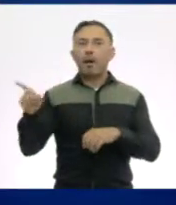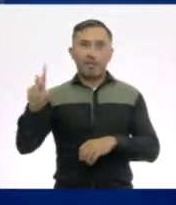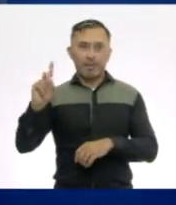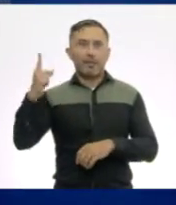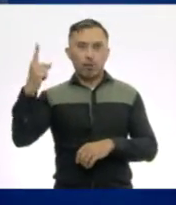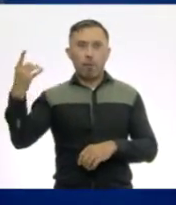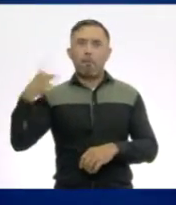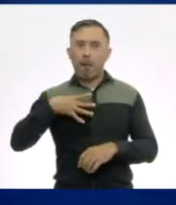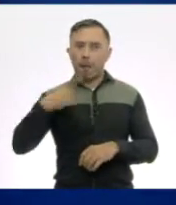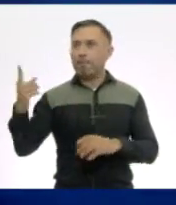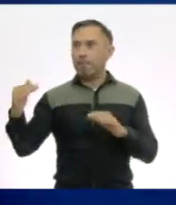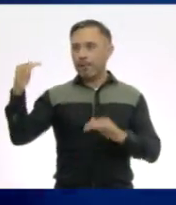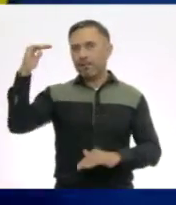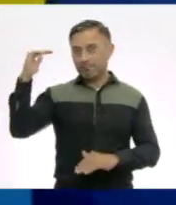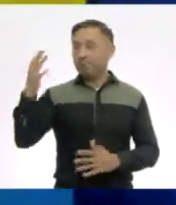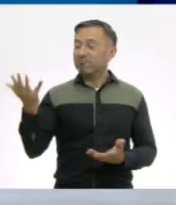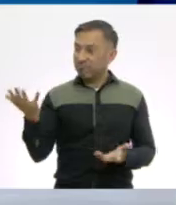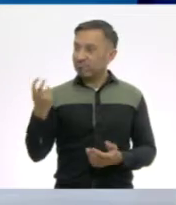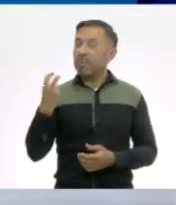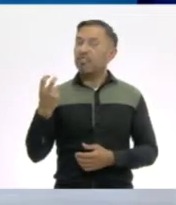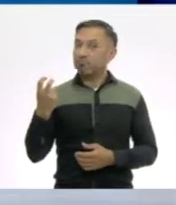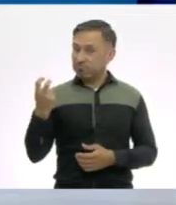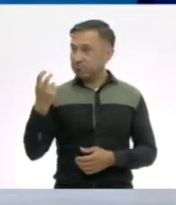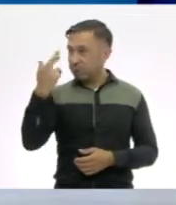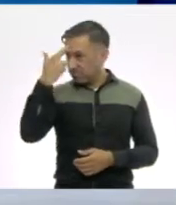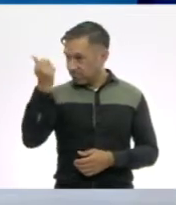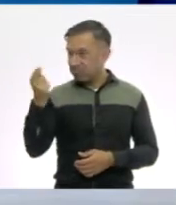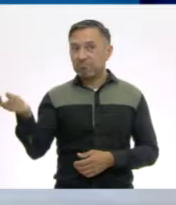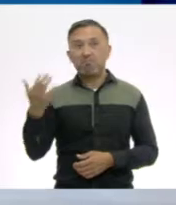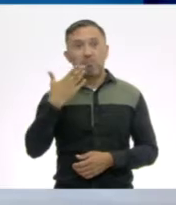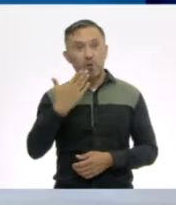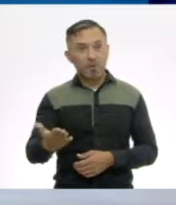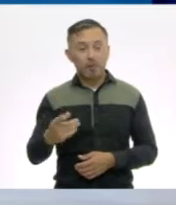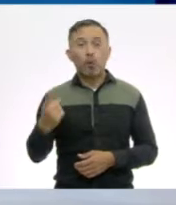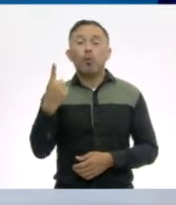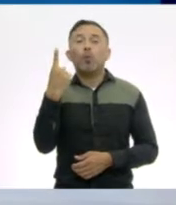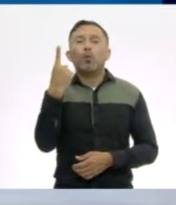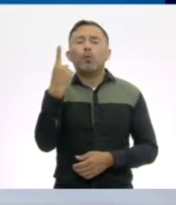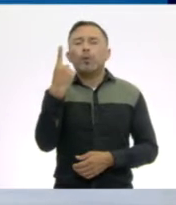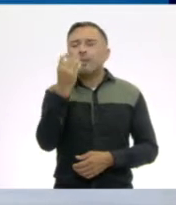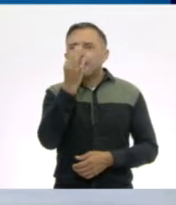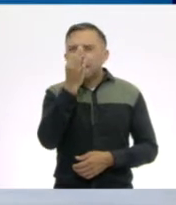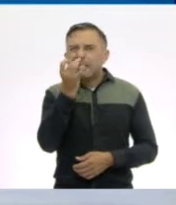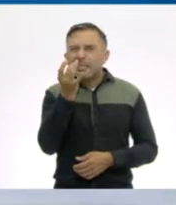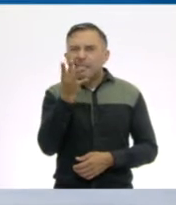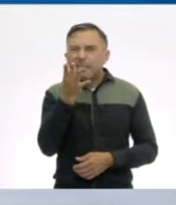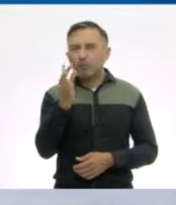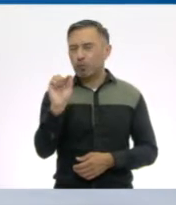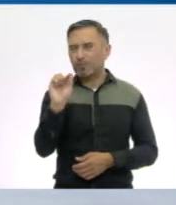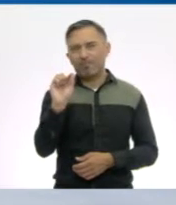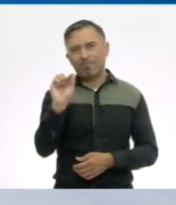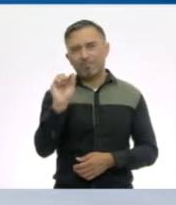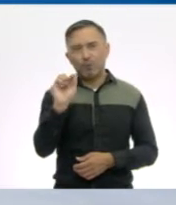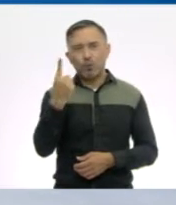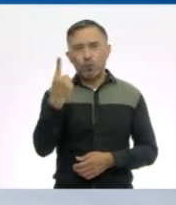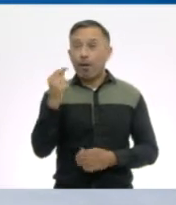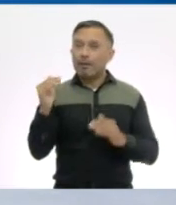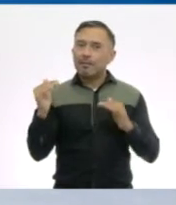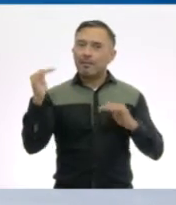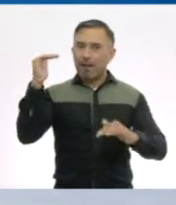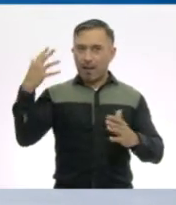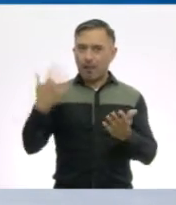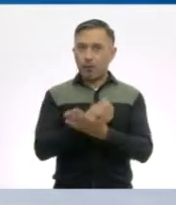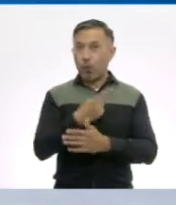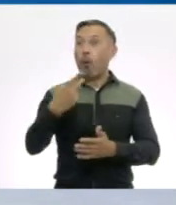que María vuelve. Ajá, así es. Ganaste por un centésimo. Vuelves a anotar tu nombre.